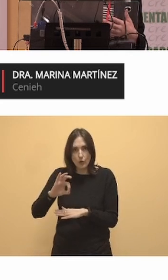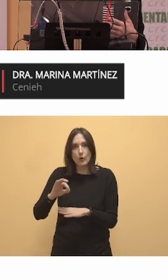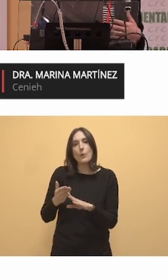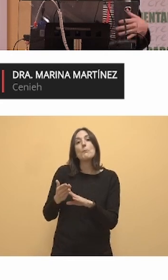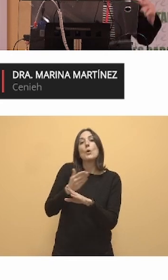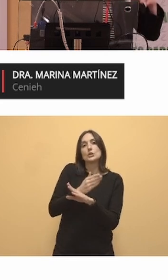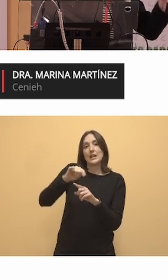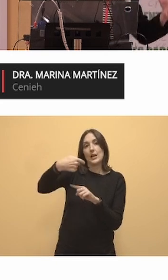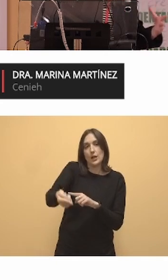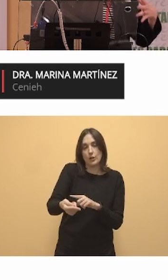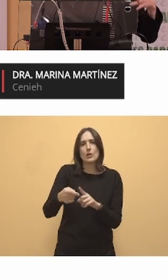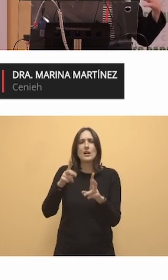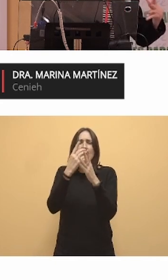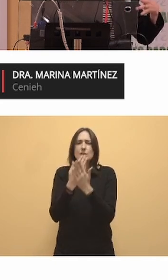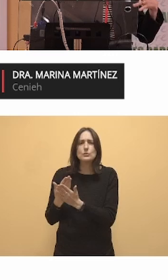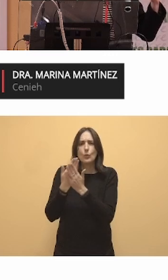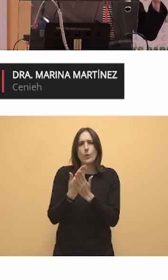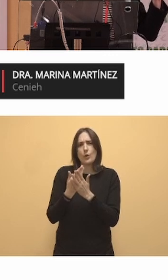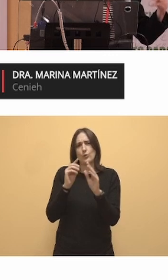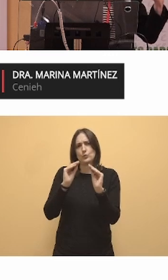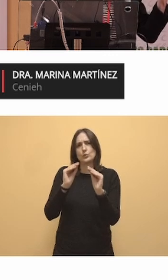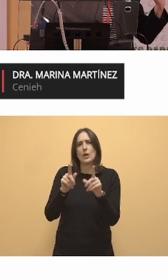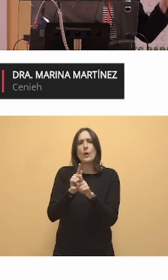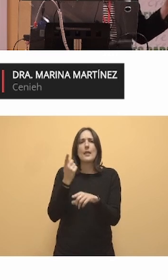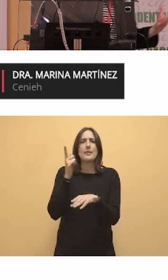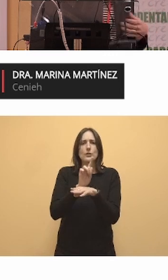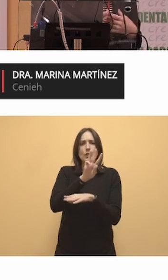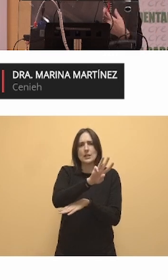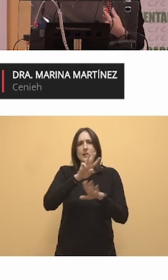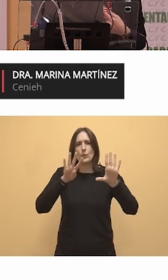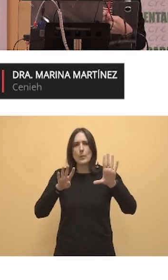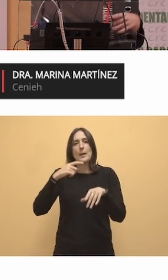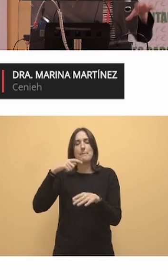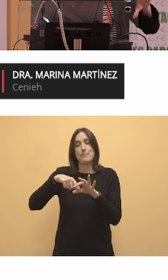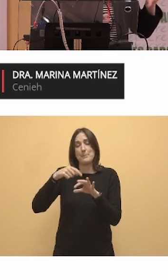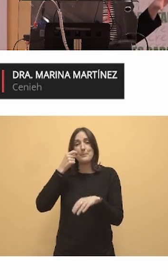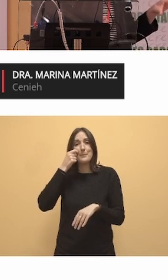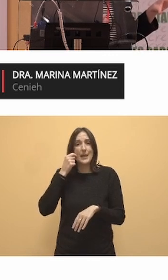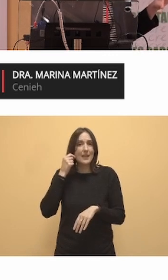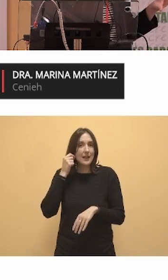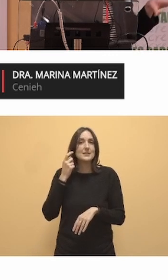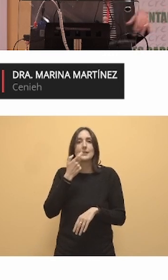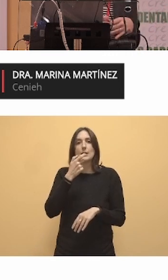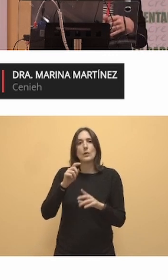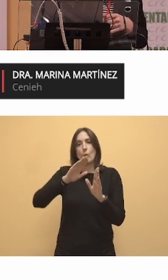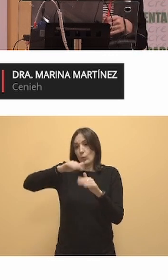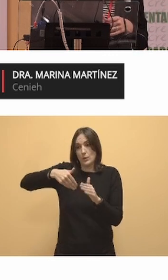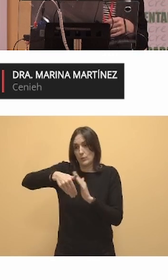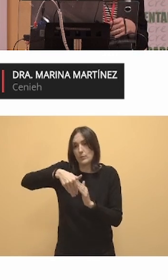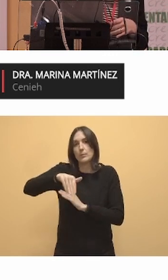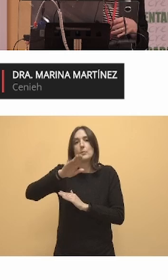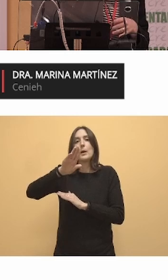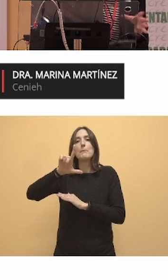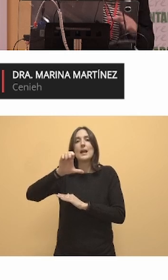ha analizado 139 piezas dentales del Pleistoceno final, y